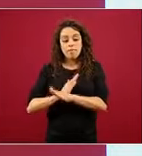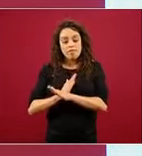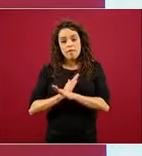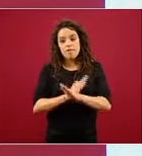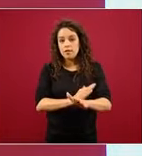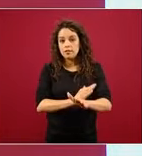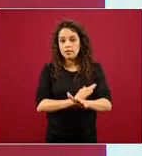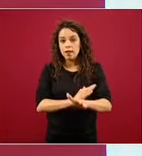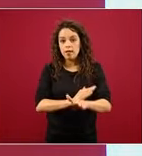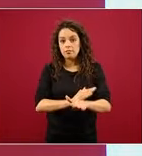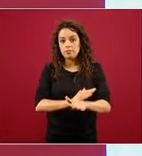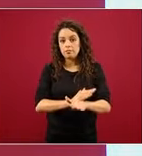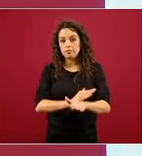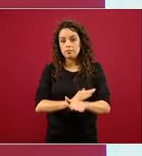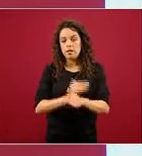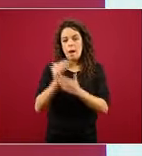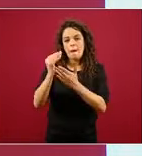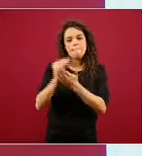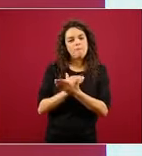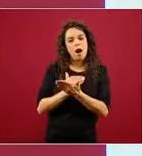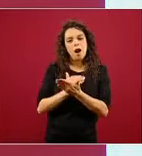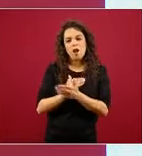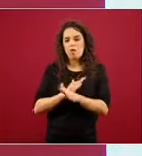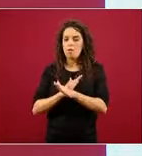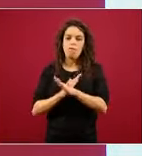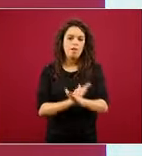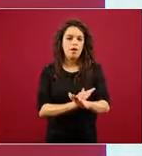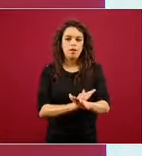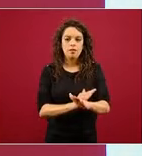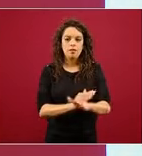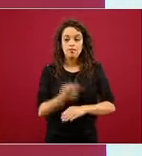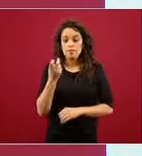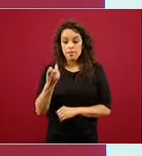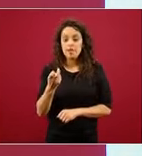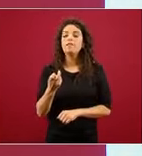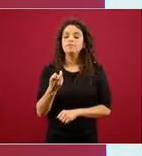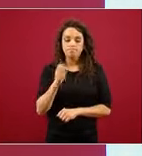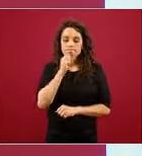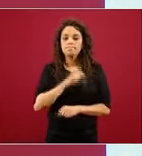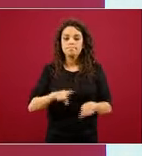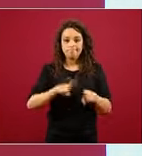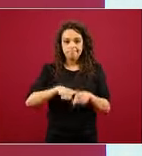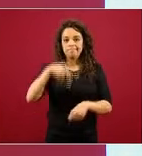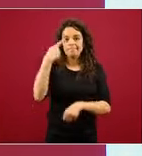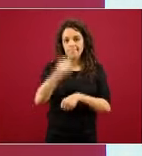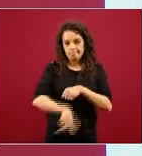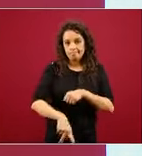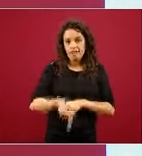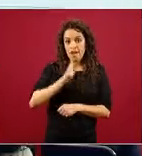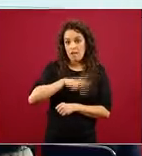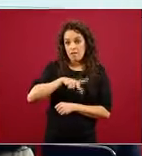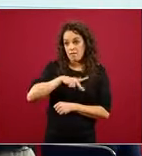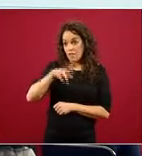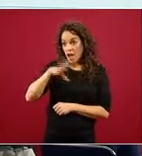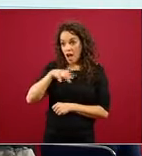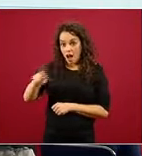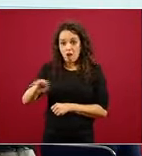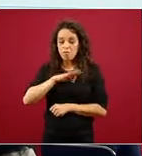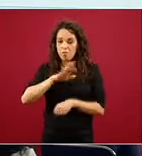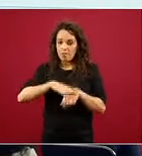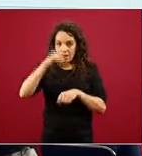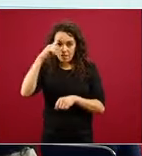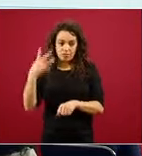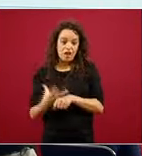bajas, estas personas también son muy susceptibles y de riesgo para la presencia del virus. Es importante también tenerlas en